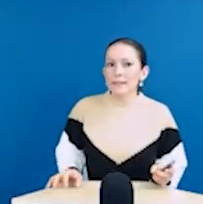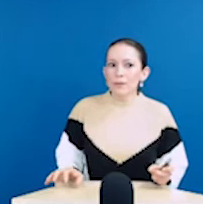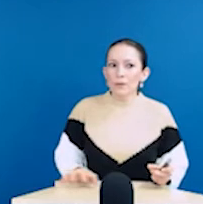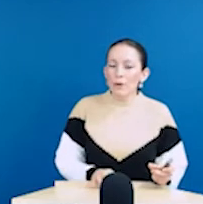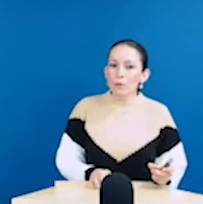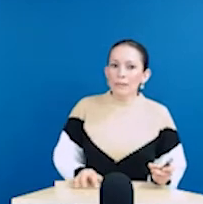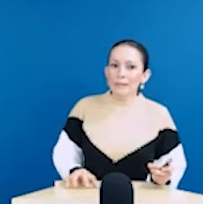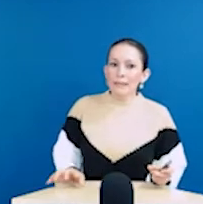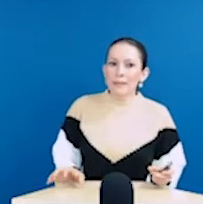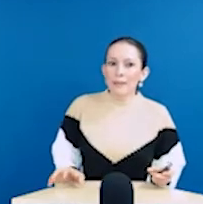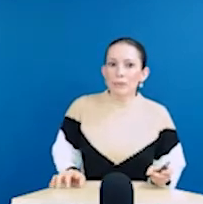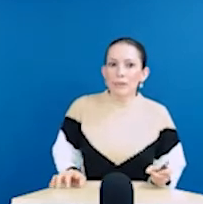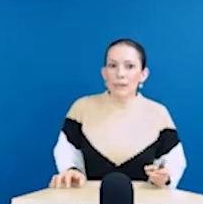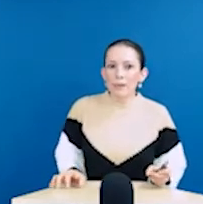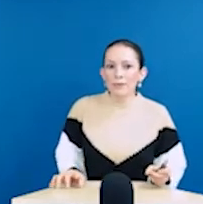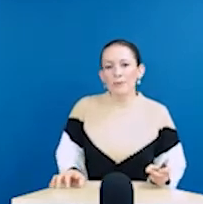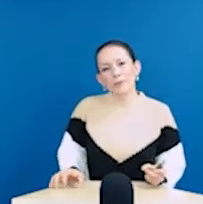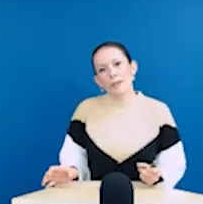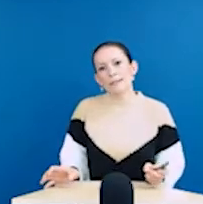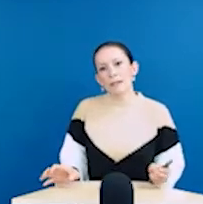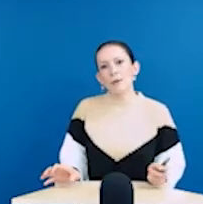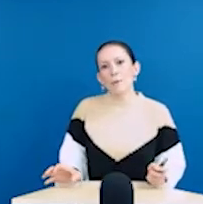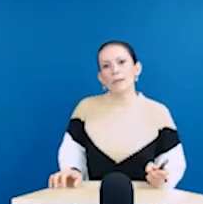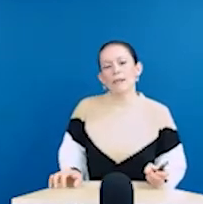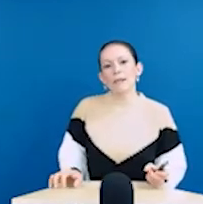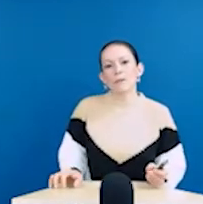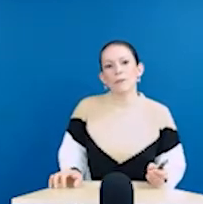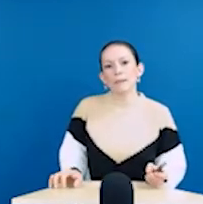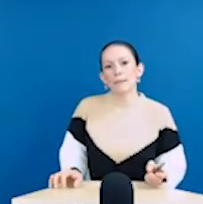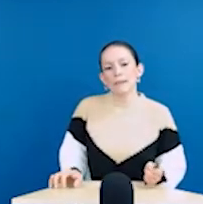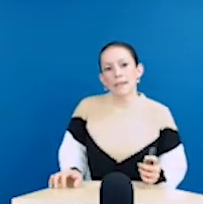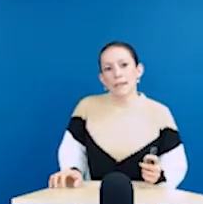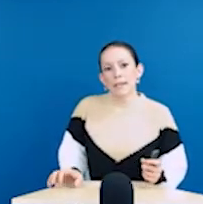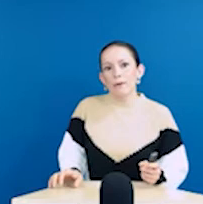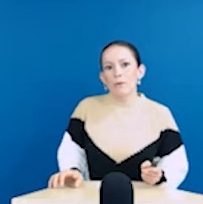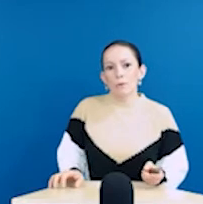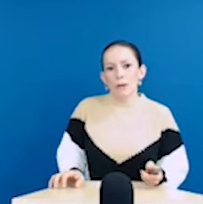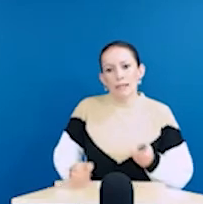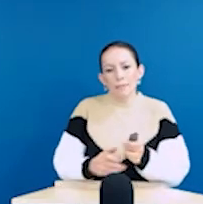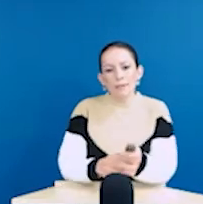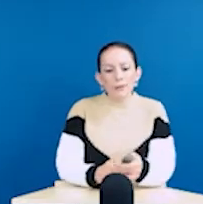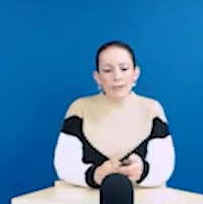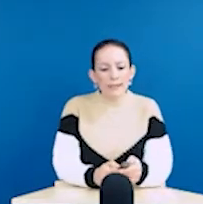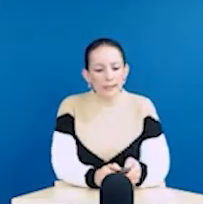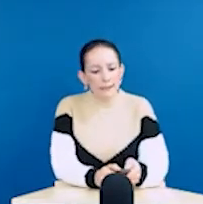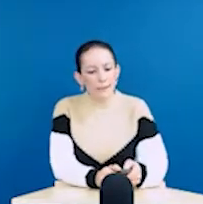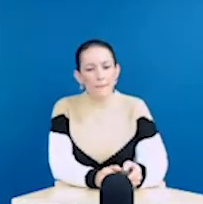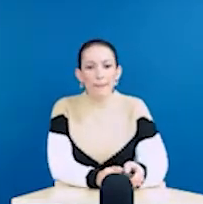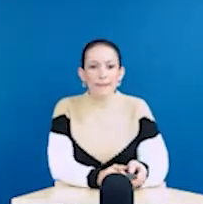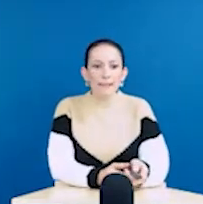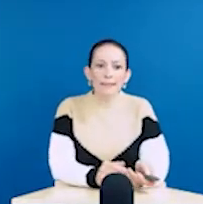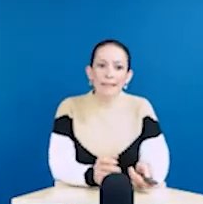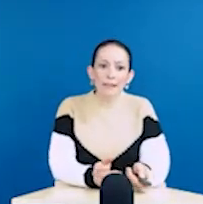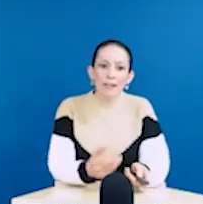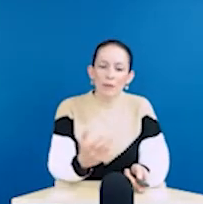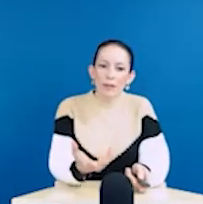tan sencillo un desplazamiento al baño, debe hacerlo en compañía de nosotras. O cualquier persona que